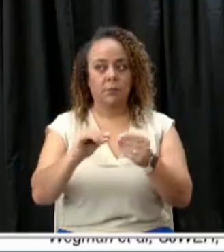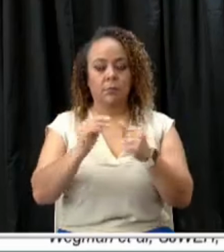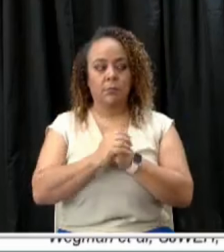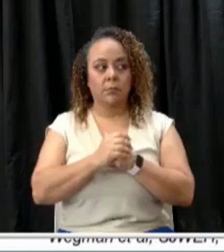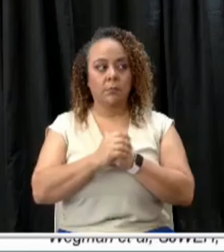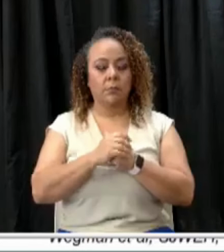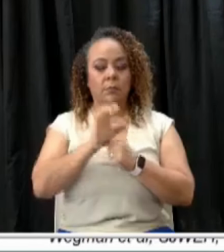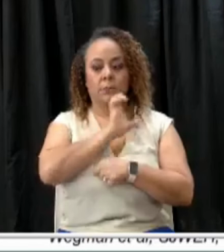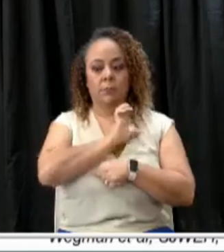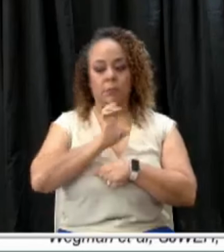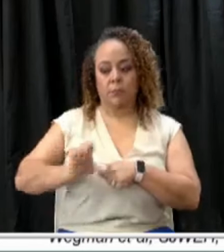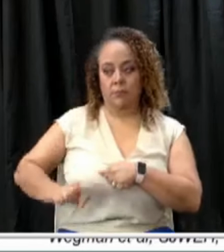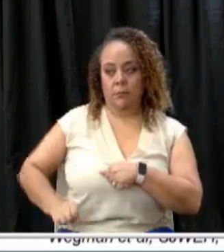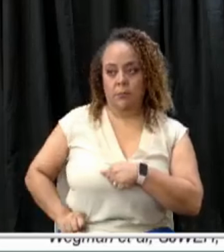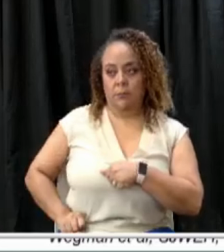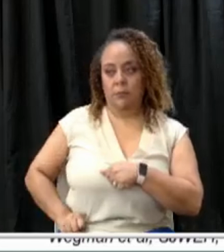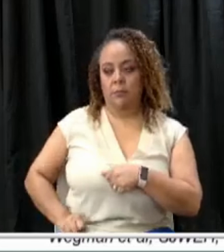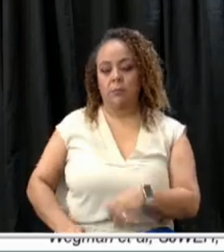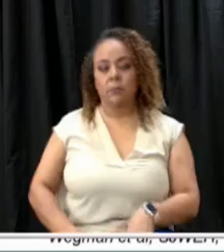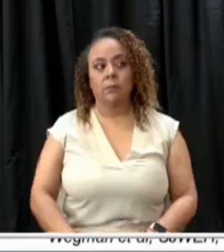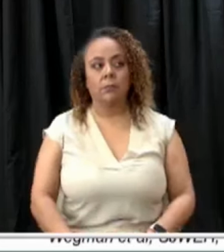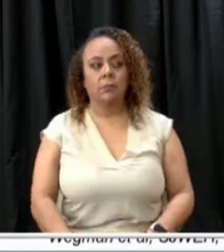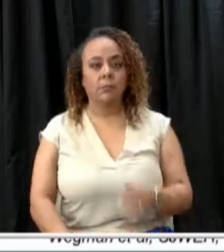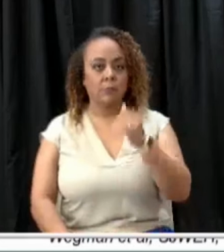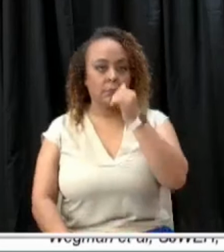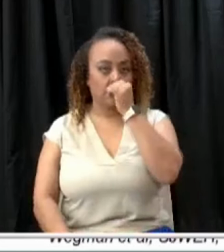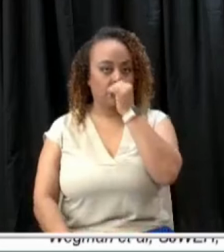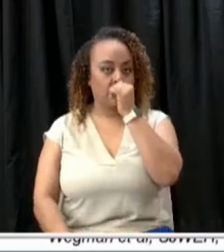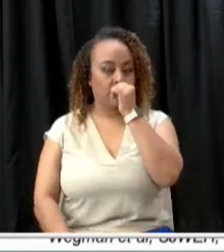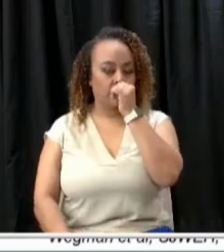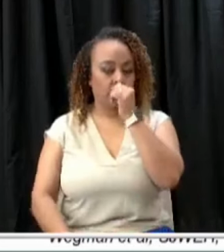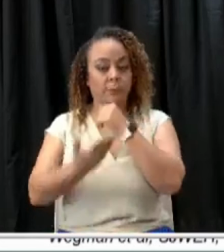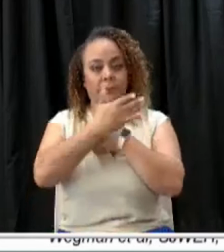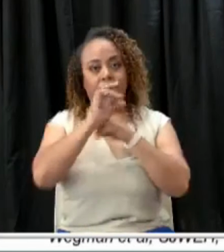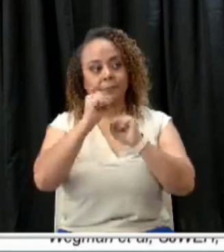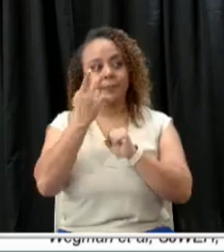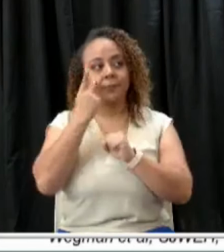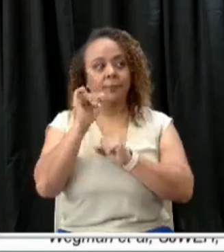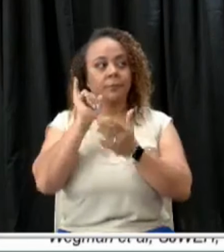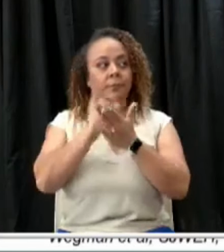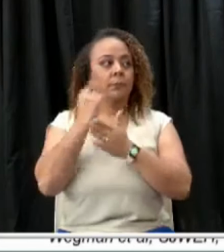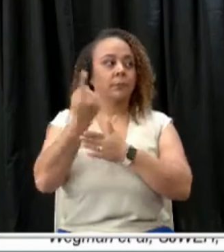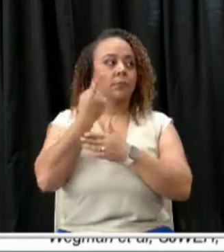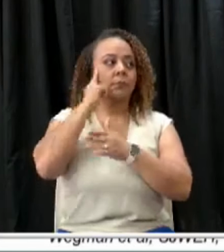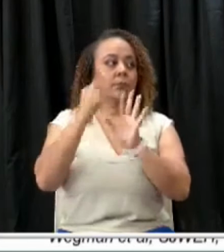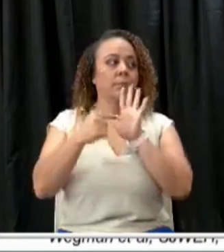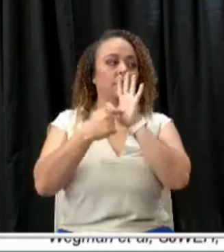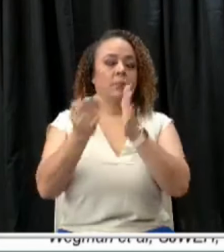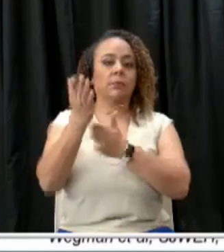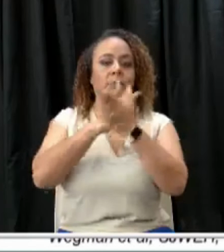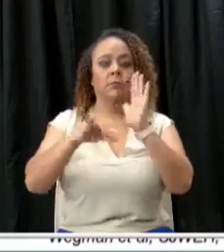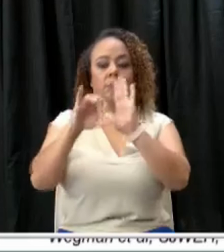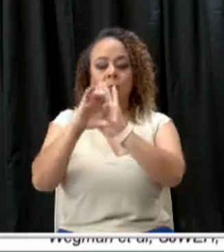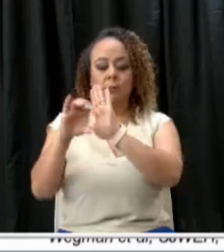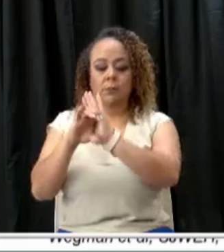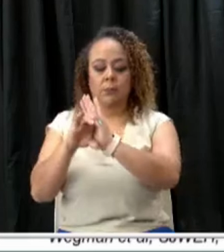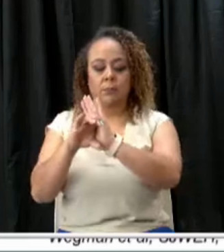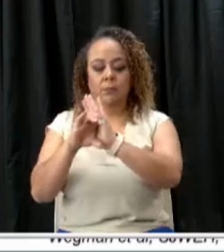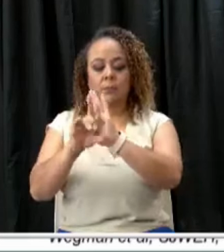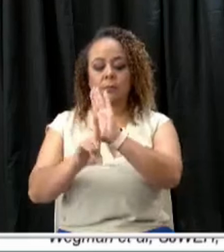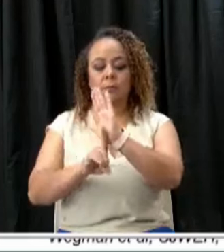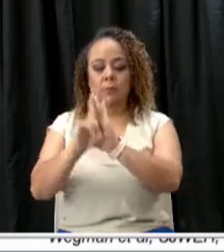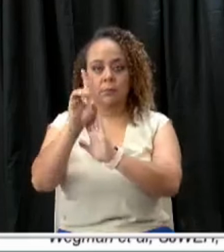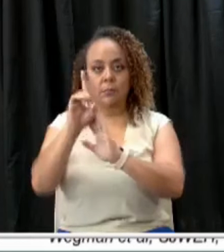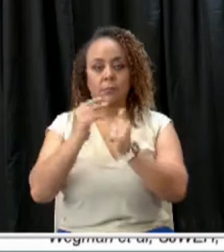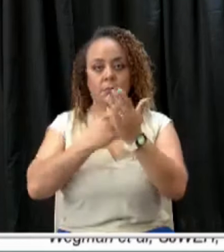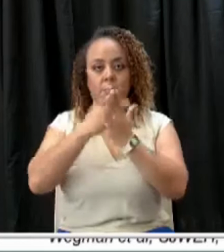De El Salvador. Sí, aquí podemos ver, esto es simplemente para mostrar algunas fotografías del desarrollo de